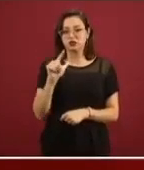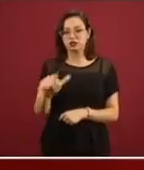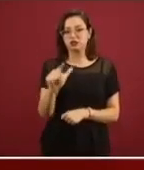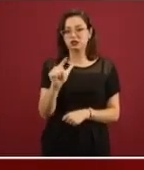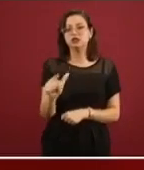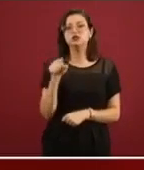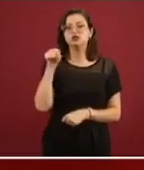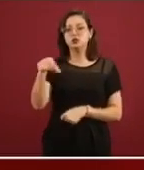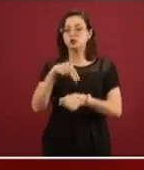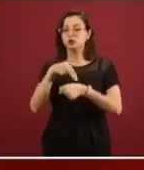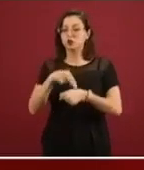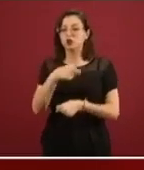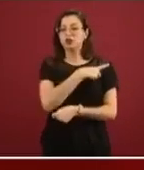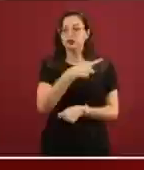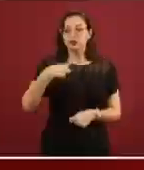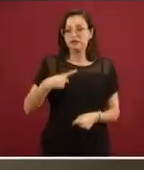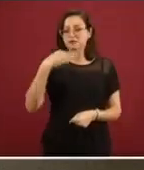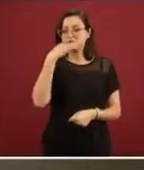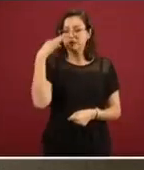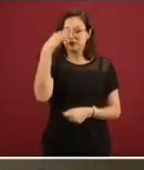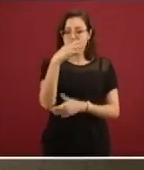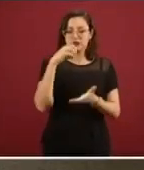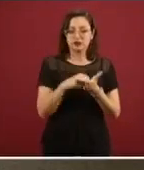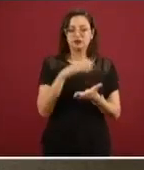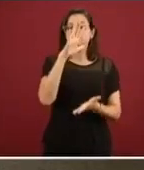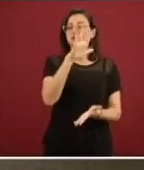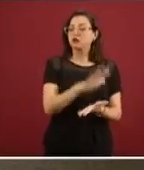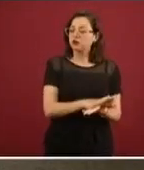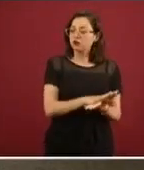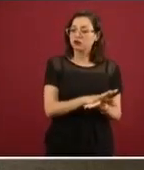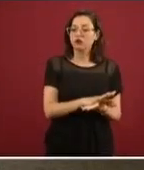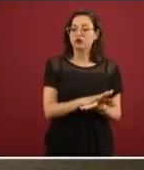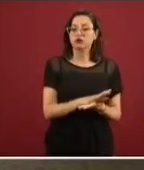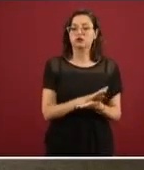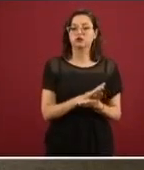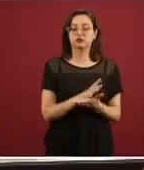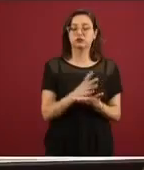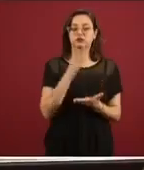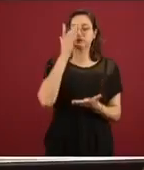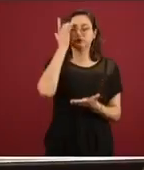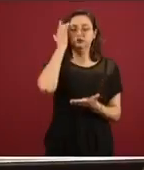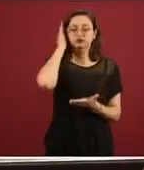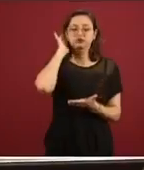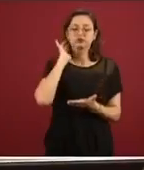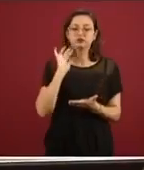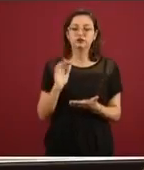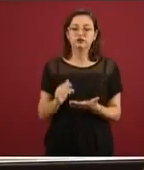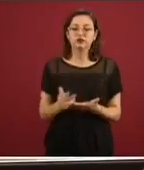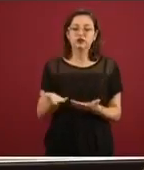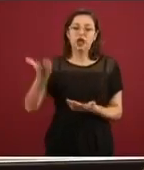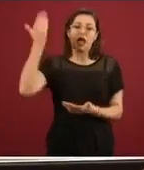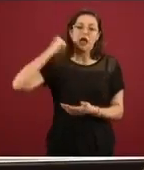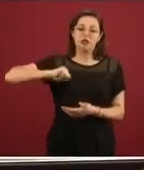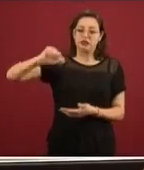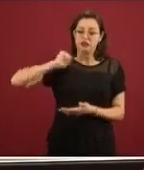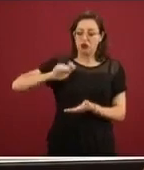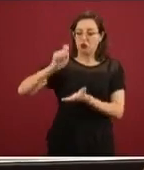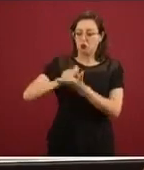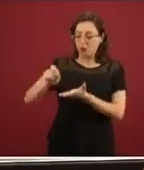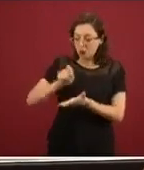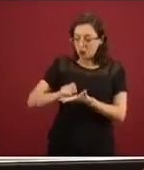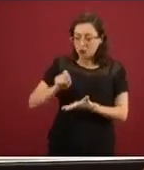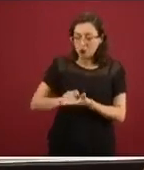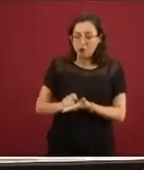debe notificar? Debe notificar en secuencia y antiguamente, cuando todo era de papel, era en